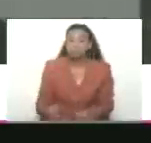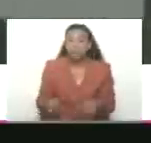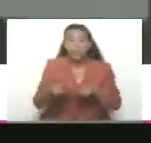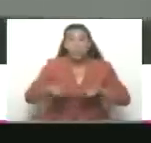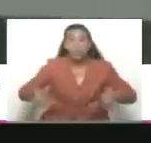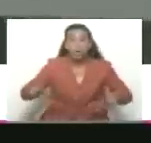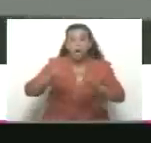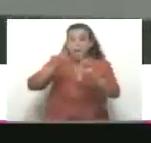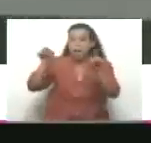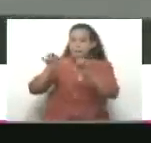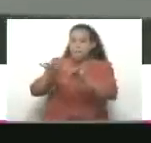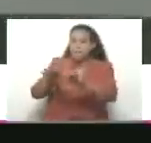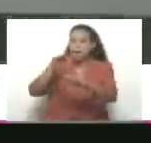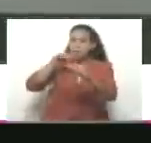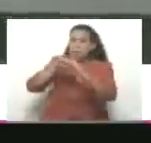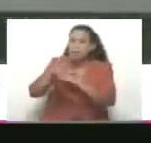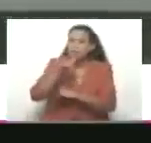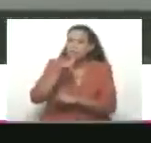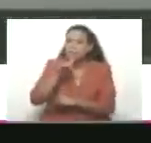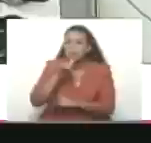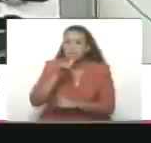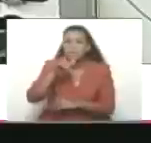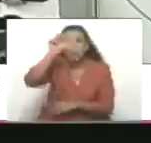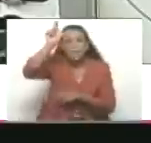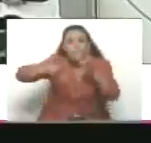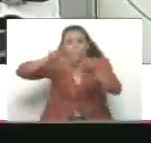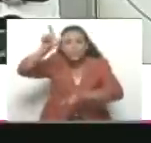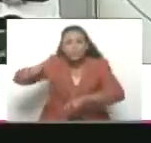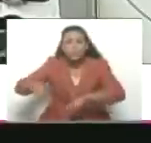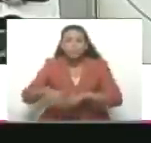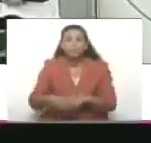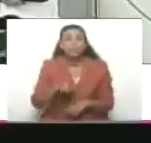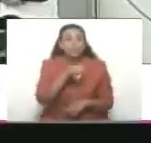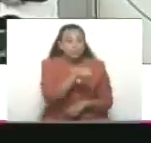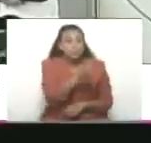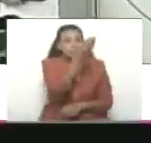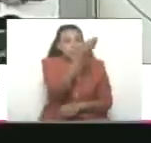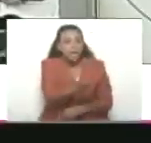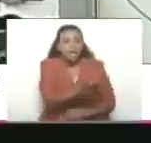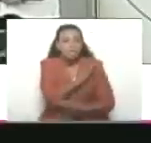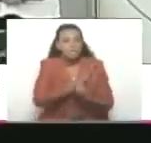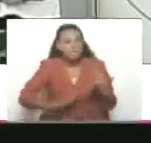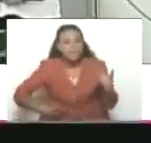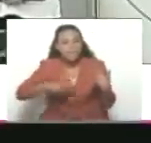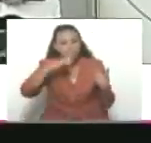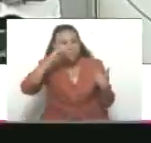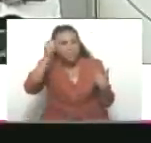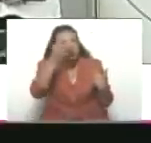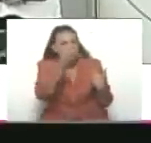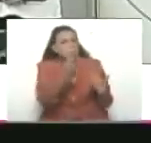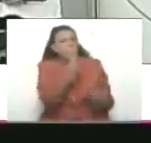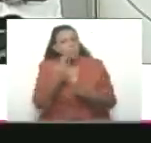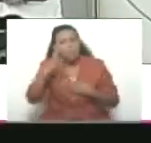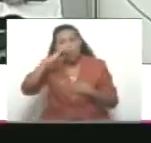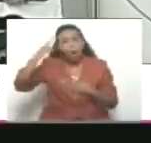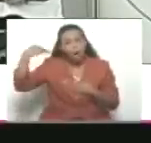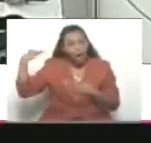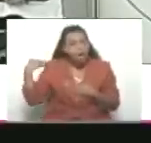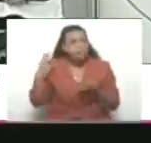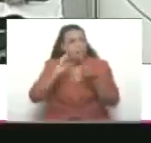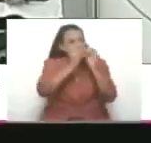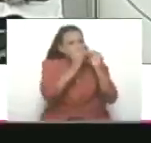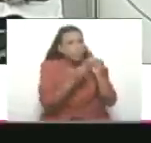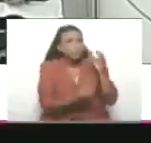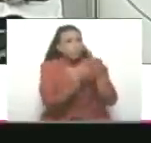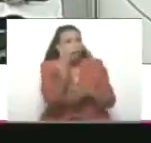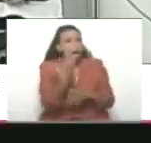estar y es una responsabilidad de la Revolución usted se comprometió presidente y hoy día nos sentimos orgullosos de ser